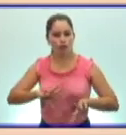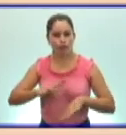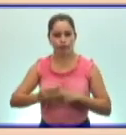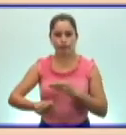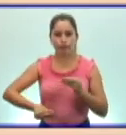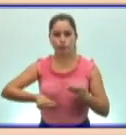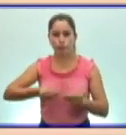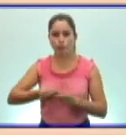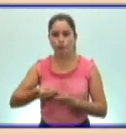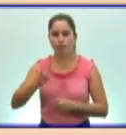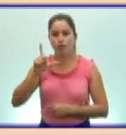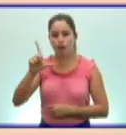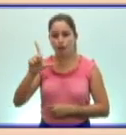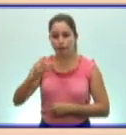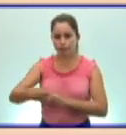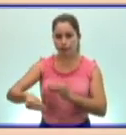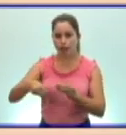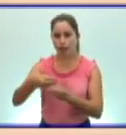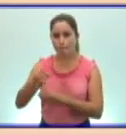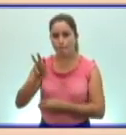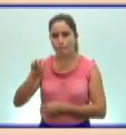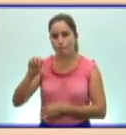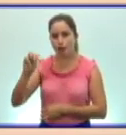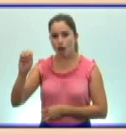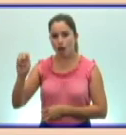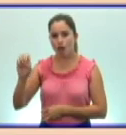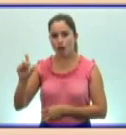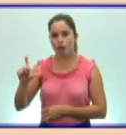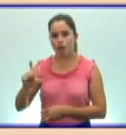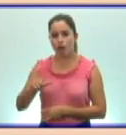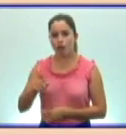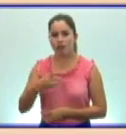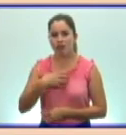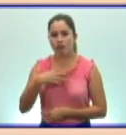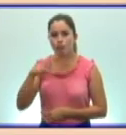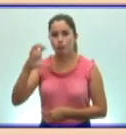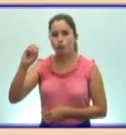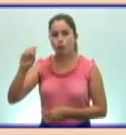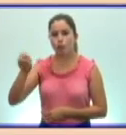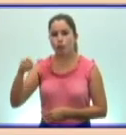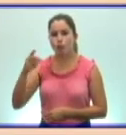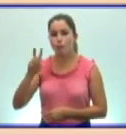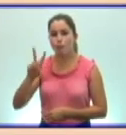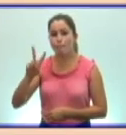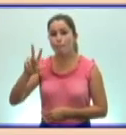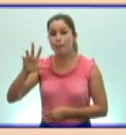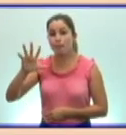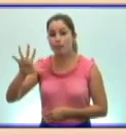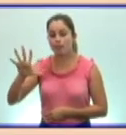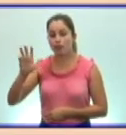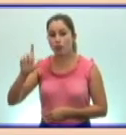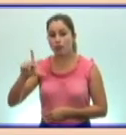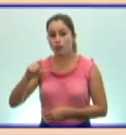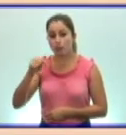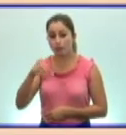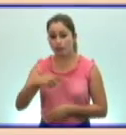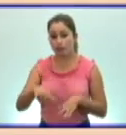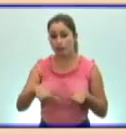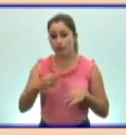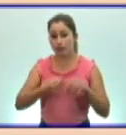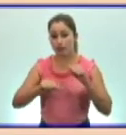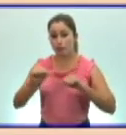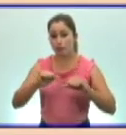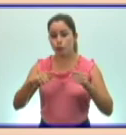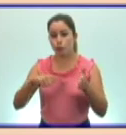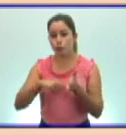de litro a mililitro, pues tendremos que 0,25 litros de esta disolución, cuando yo lo multiplico